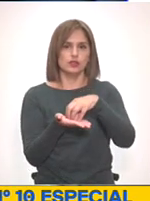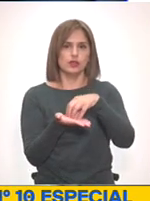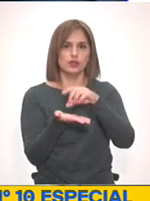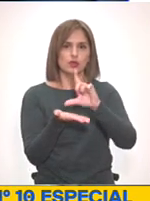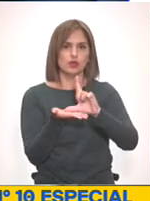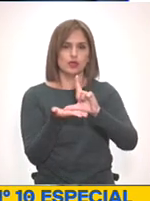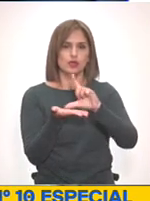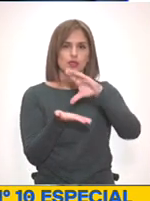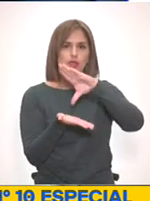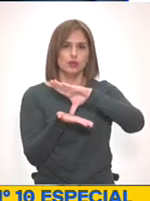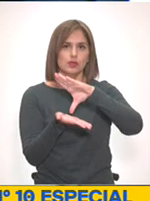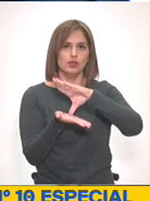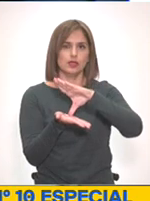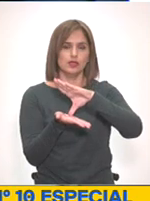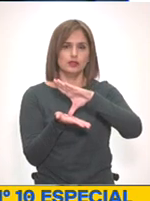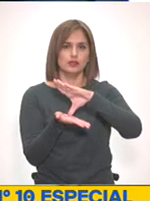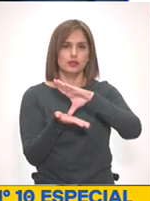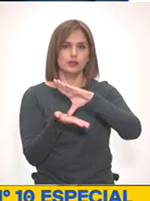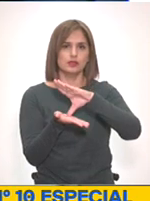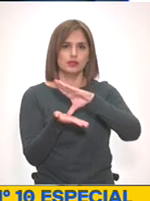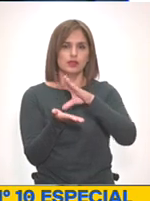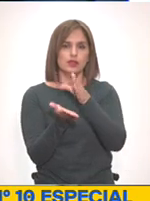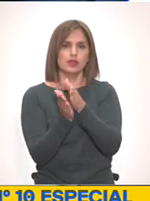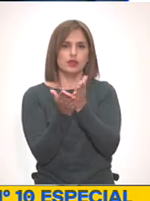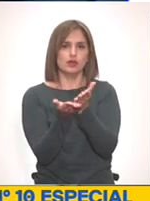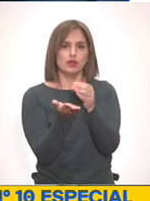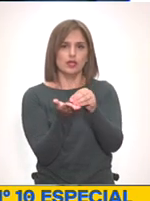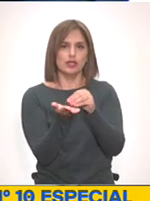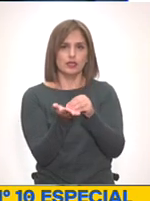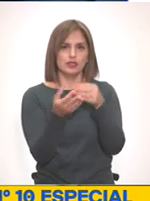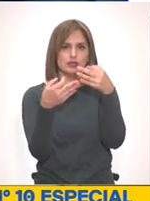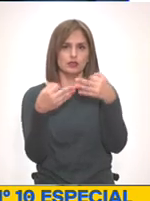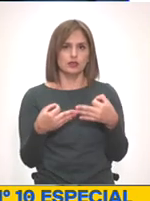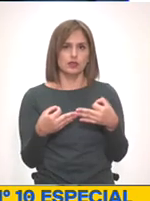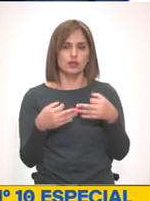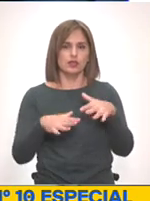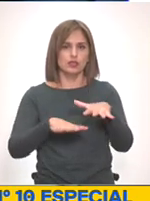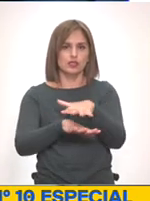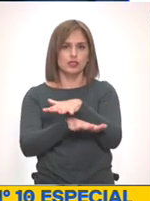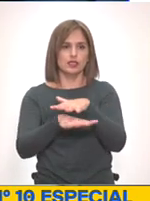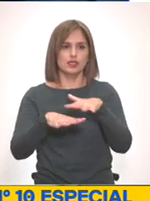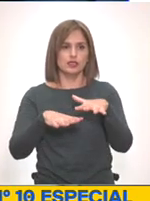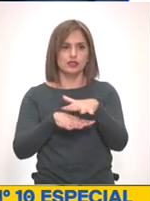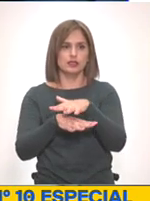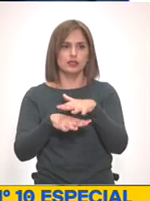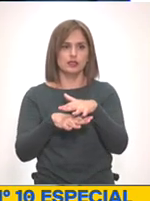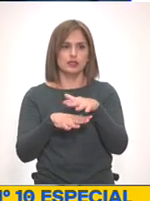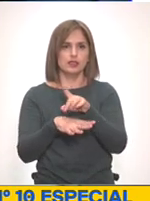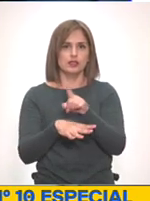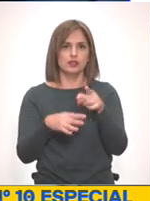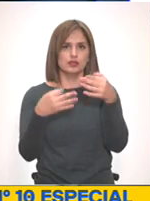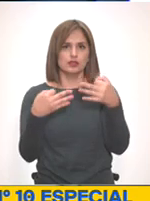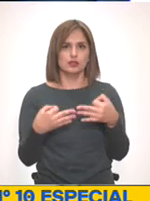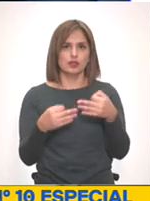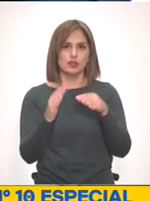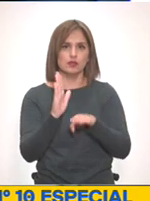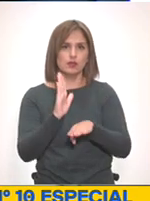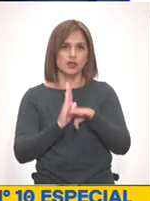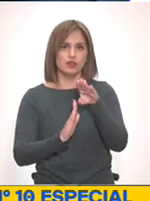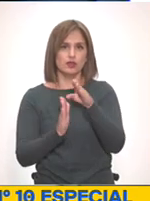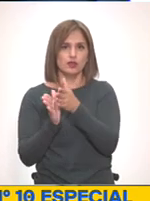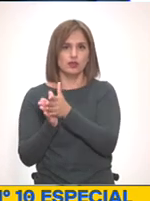han copado la agenda de seguridad dejando de manifiesto que esta crisis de inseguridad es mayor y más